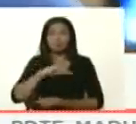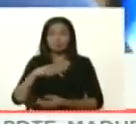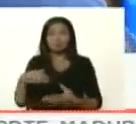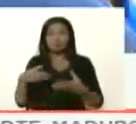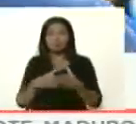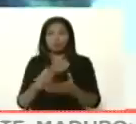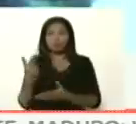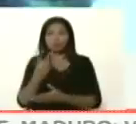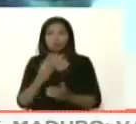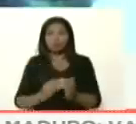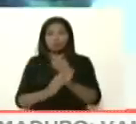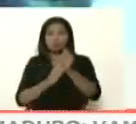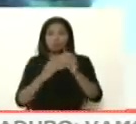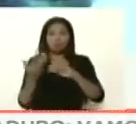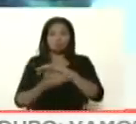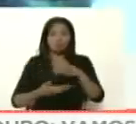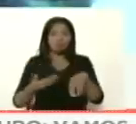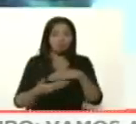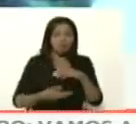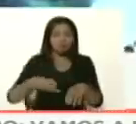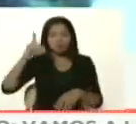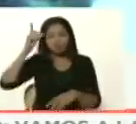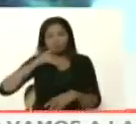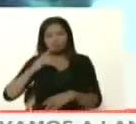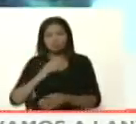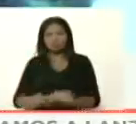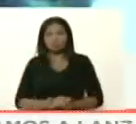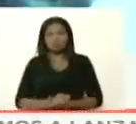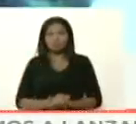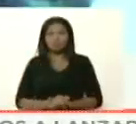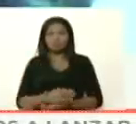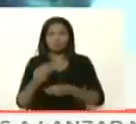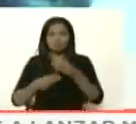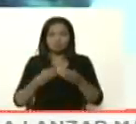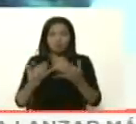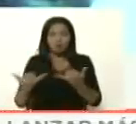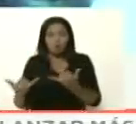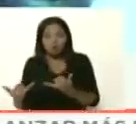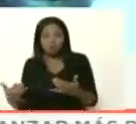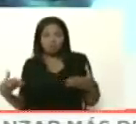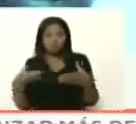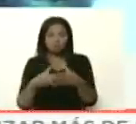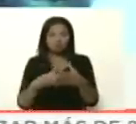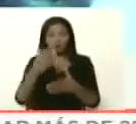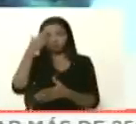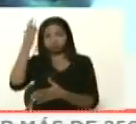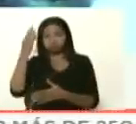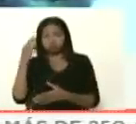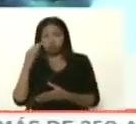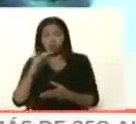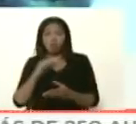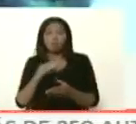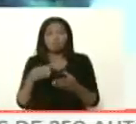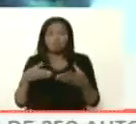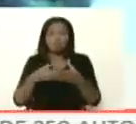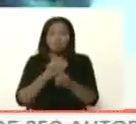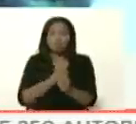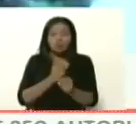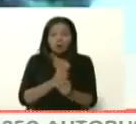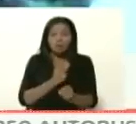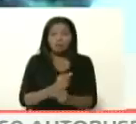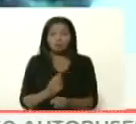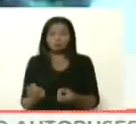dos directivos con problemas de discapacidad. Eso lo hicimos en este momento en esta junta directiva y donde está conformada,